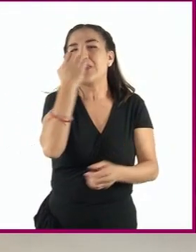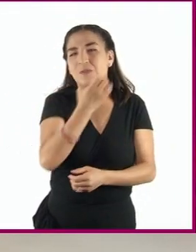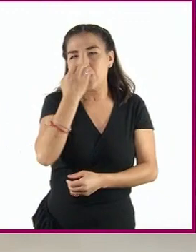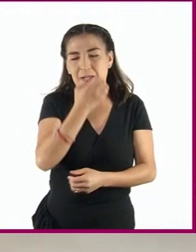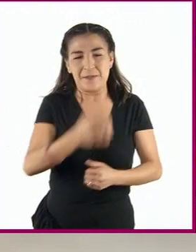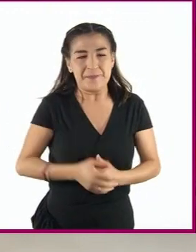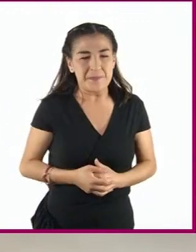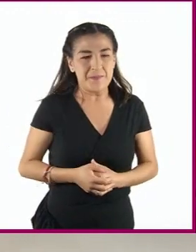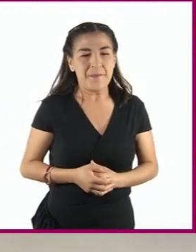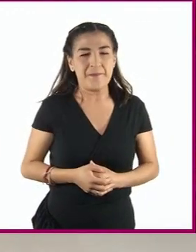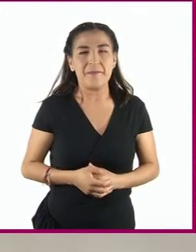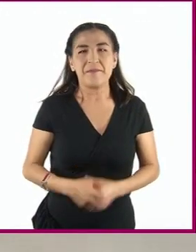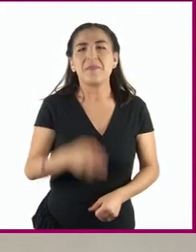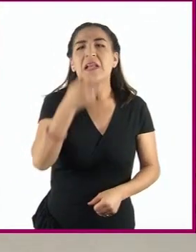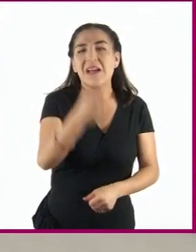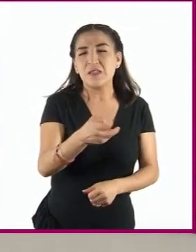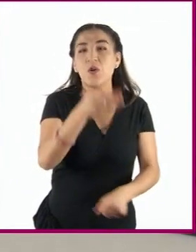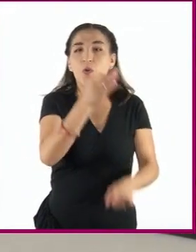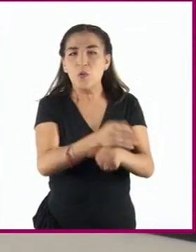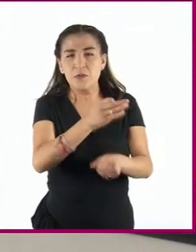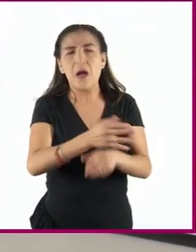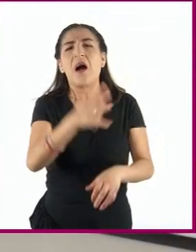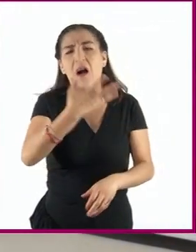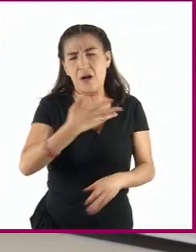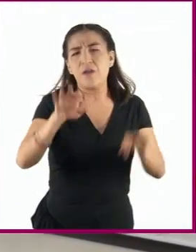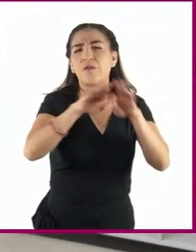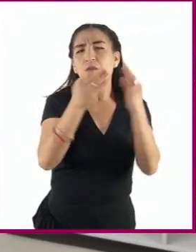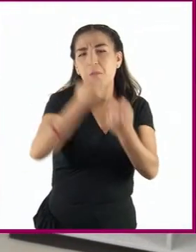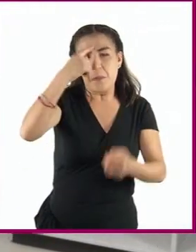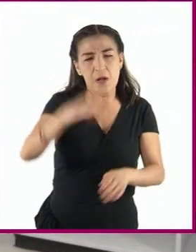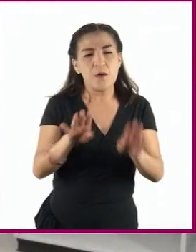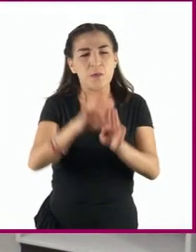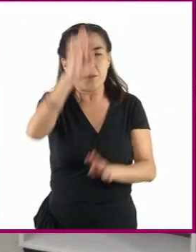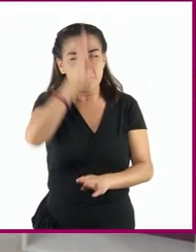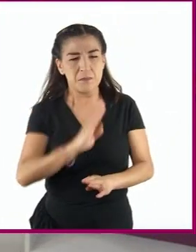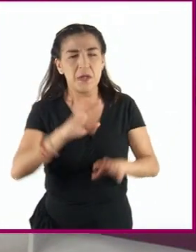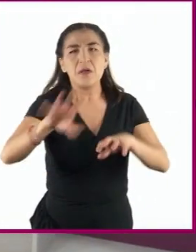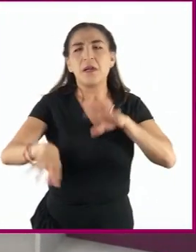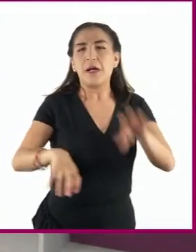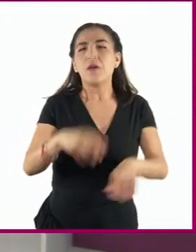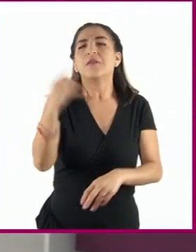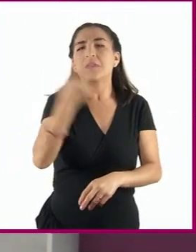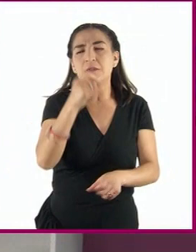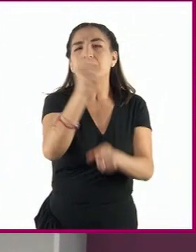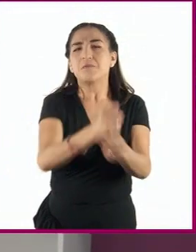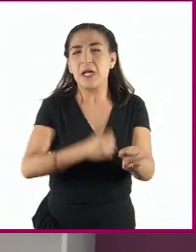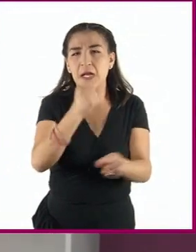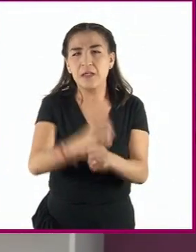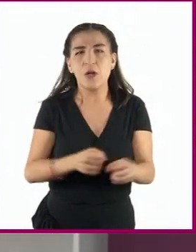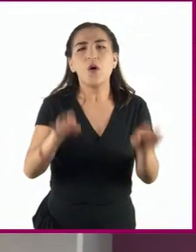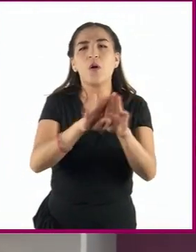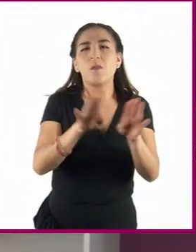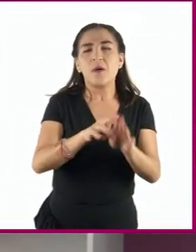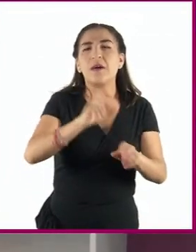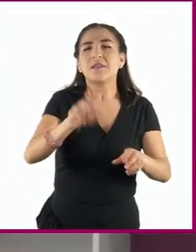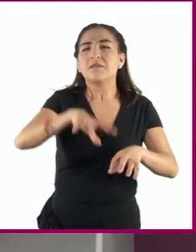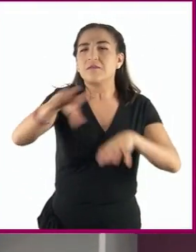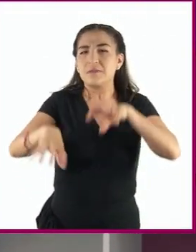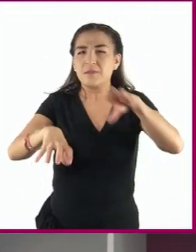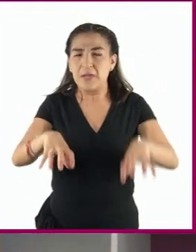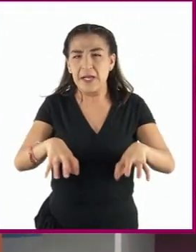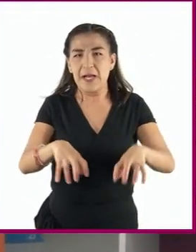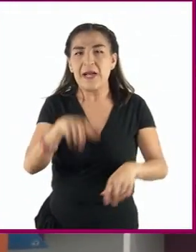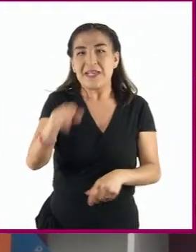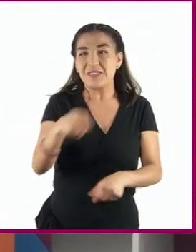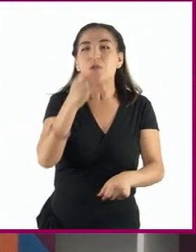Para estos casos existe una forma de mediación que sugerimos practicar, la mediación entre pares. Este